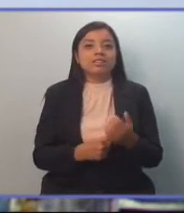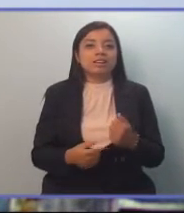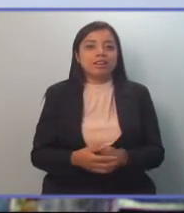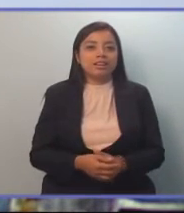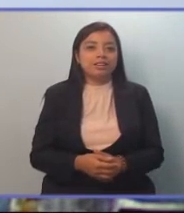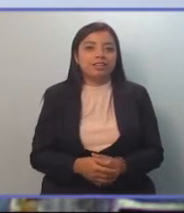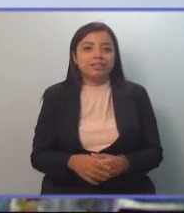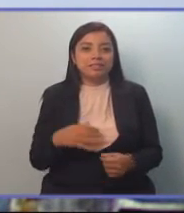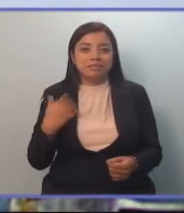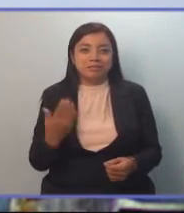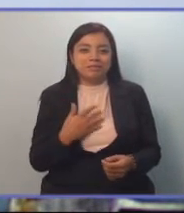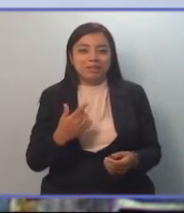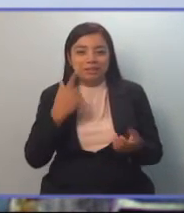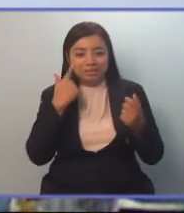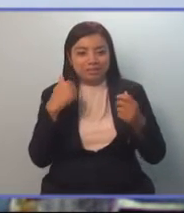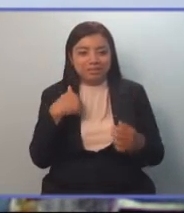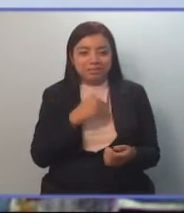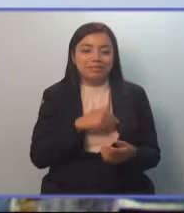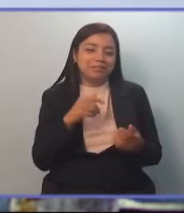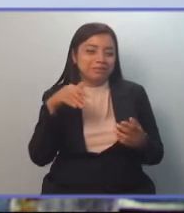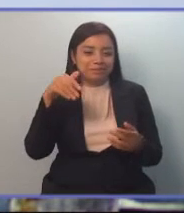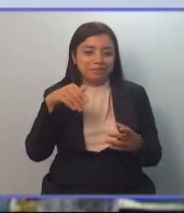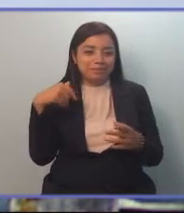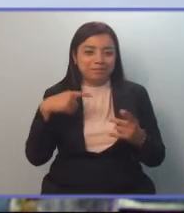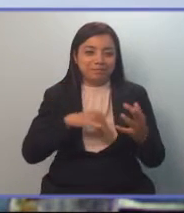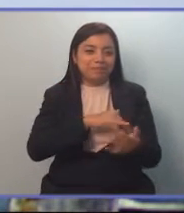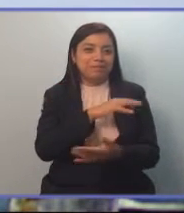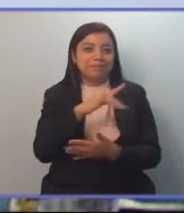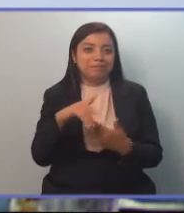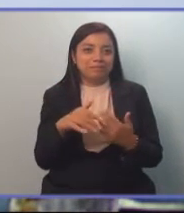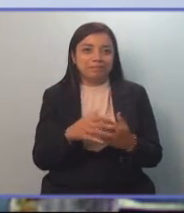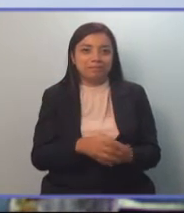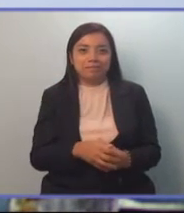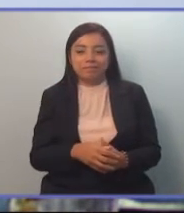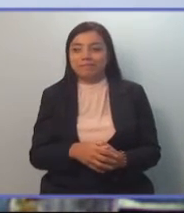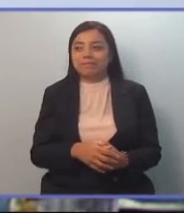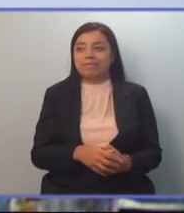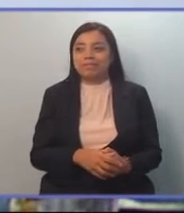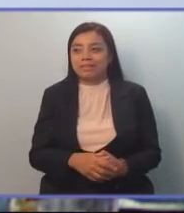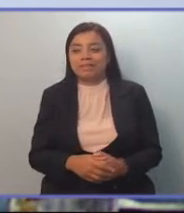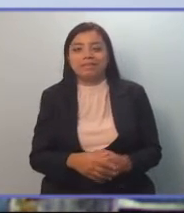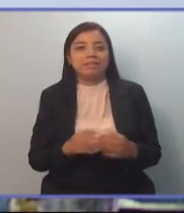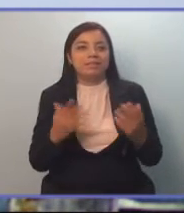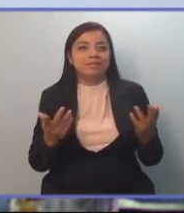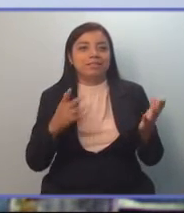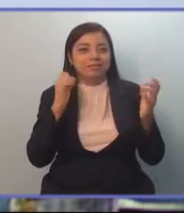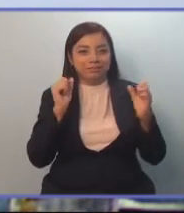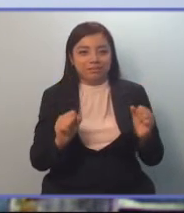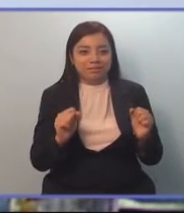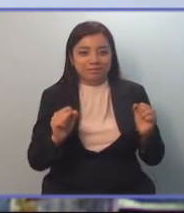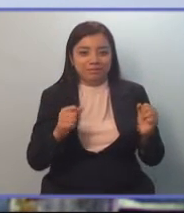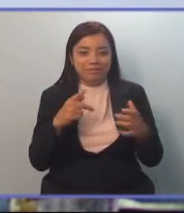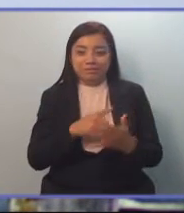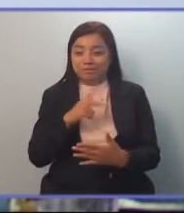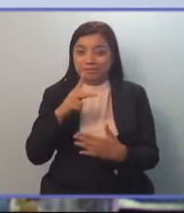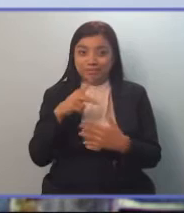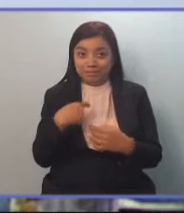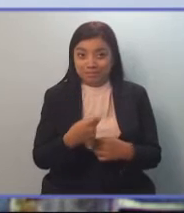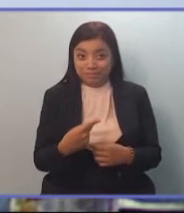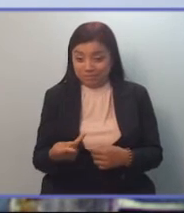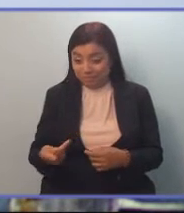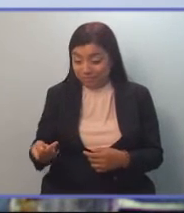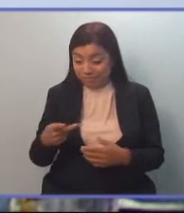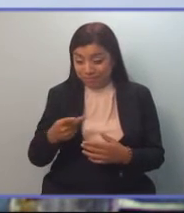de constancias del Ministerio de Salud, regular lo relativo a la internación de producto